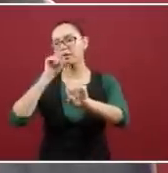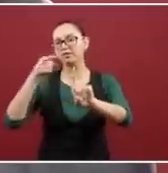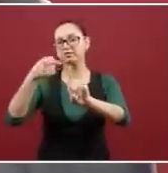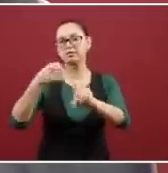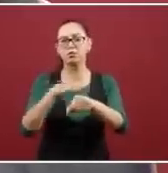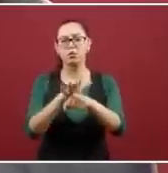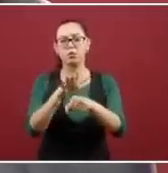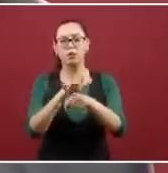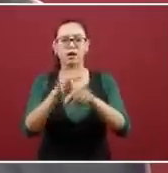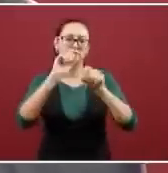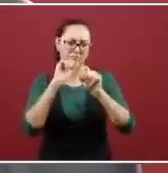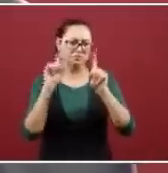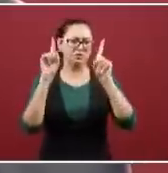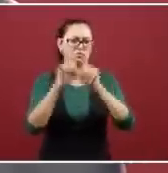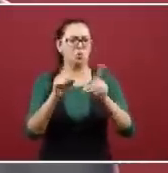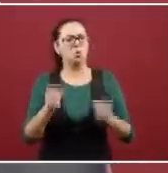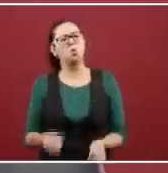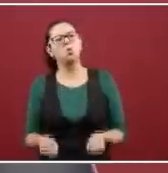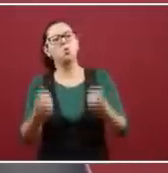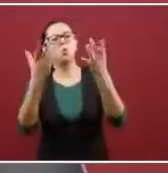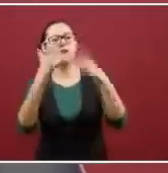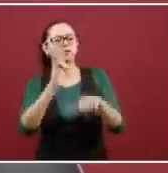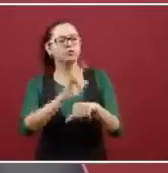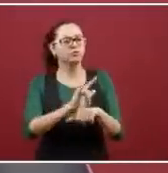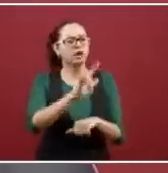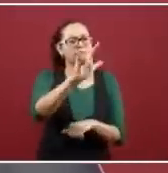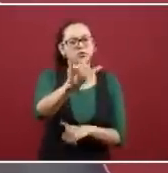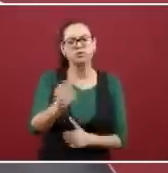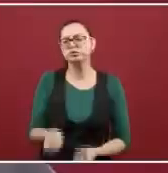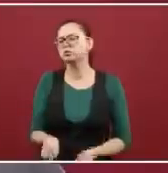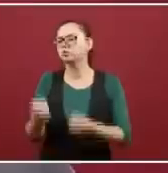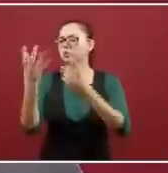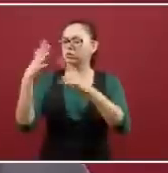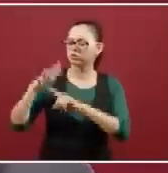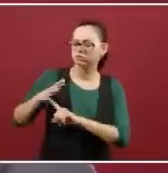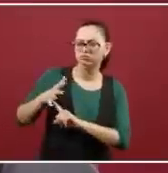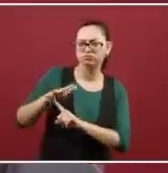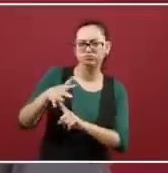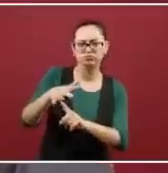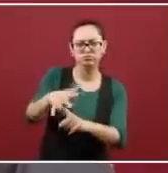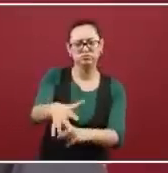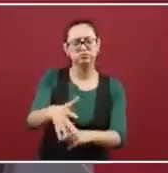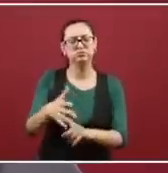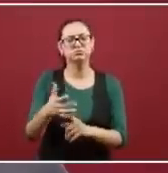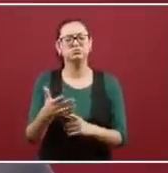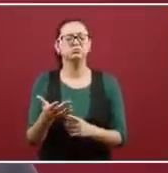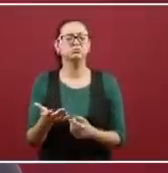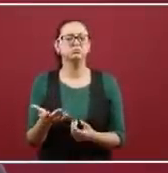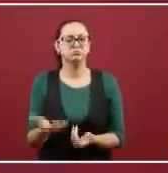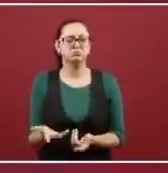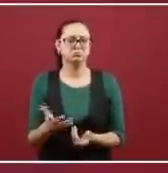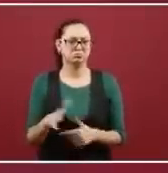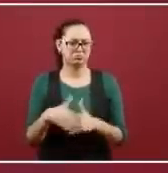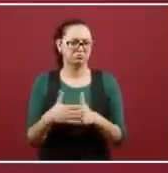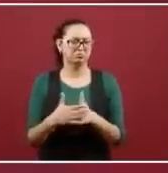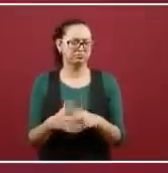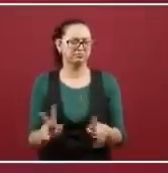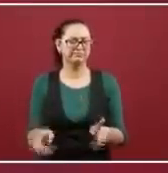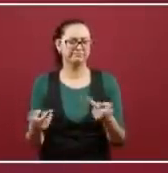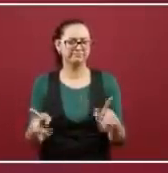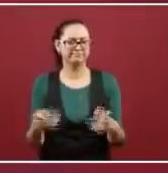esta flotilla de aviones y de helicópteros que se van a vender,